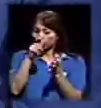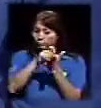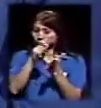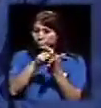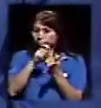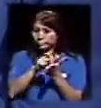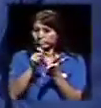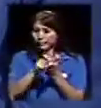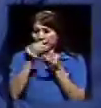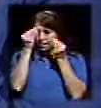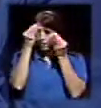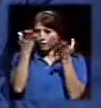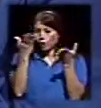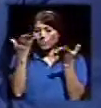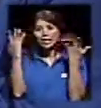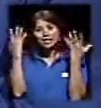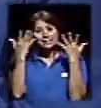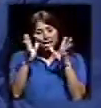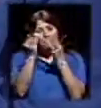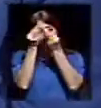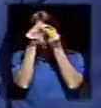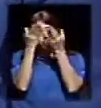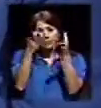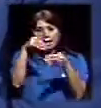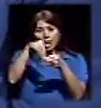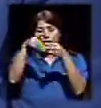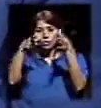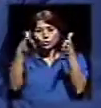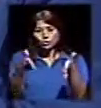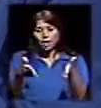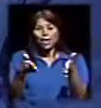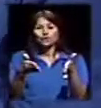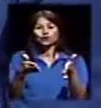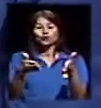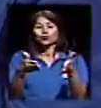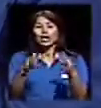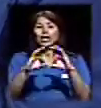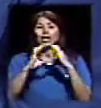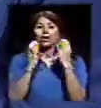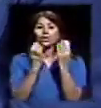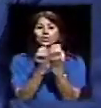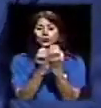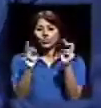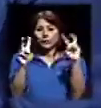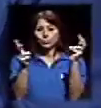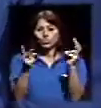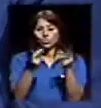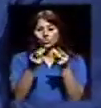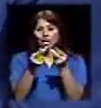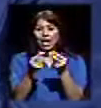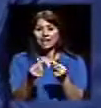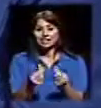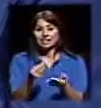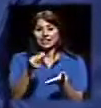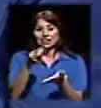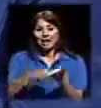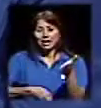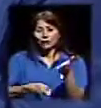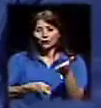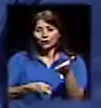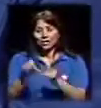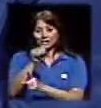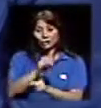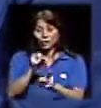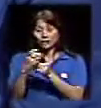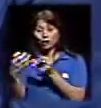se lo manifestamos a los señores y señoras diputados en la Comisión de Asuntos Hacendarios, que la situación fiscal del país